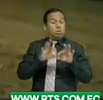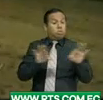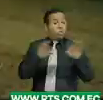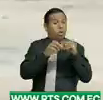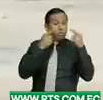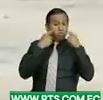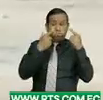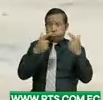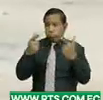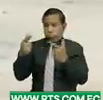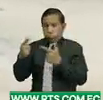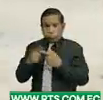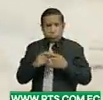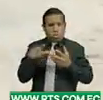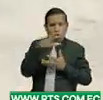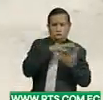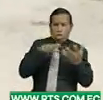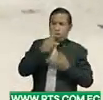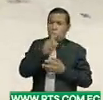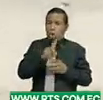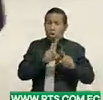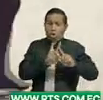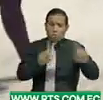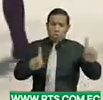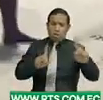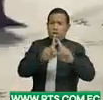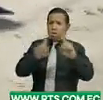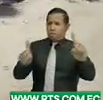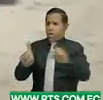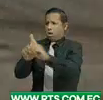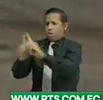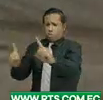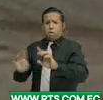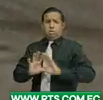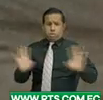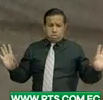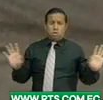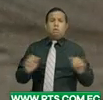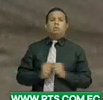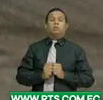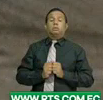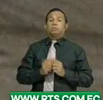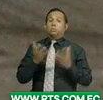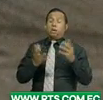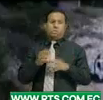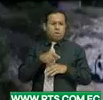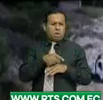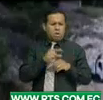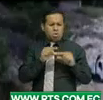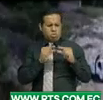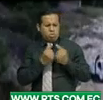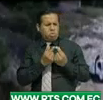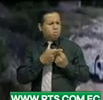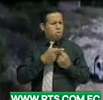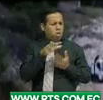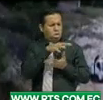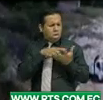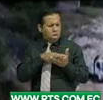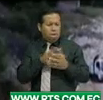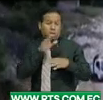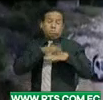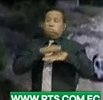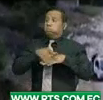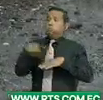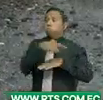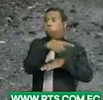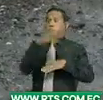2 para vigilar y evitar que las personas se aglomeren en las playas. De ser el caso, alertará a la fuerza pública para retirar a